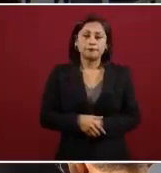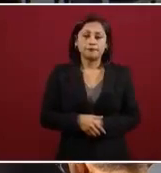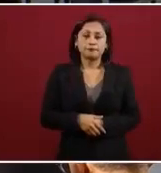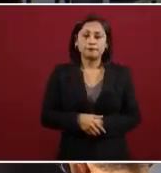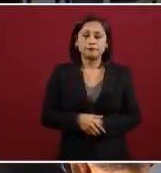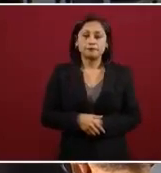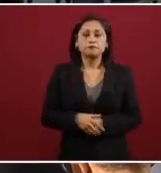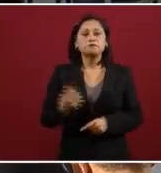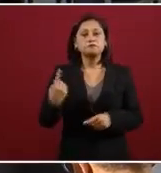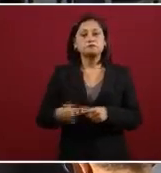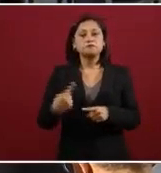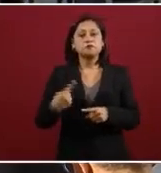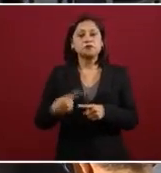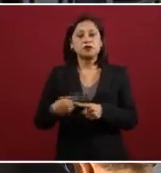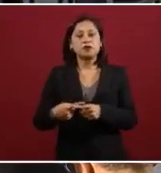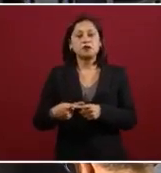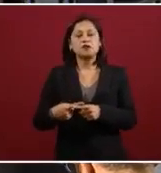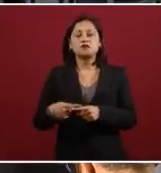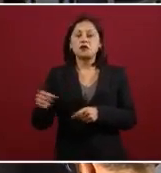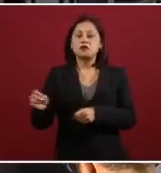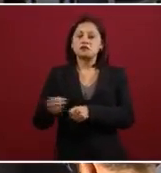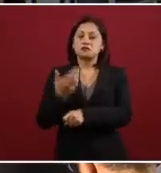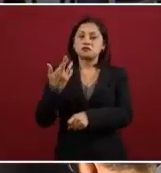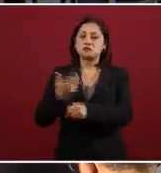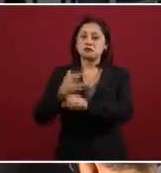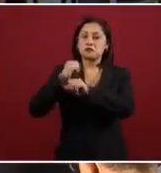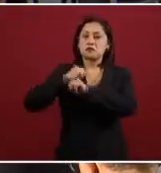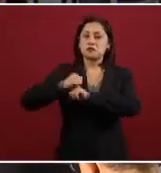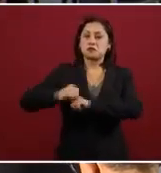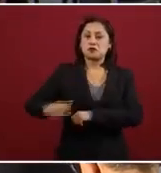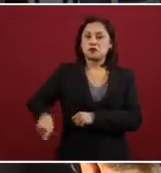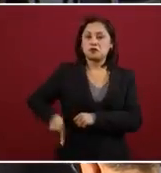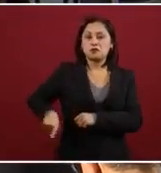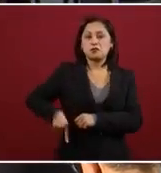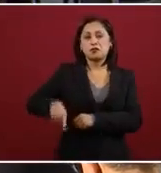La secretaria de Gobierno, Olga Sánchez Cordero,